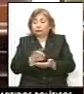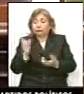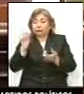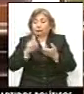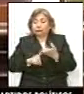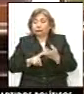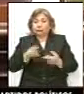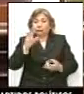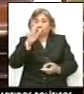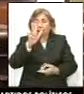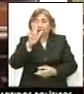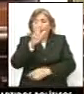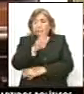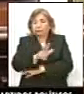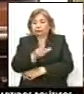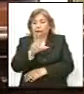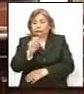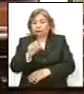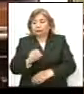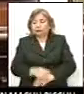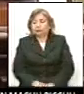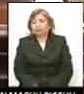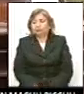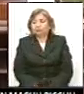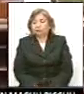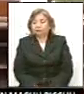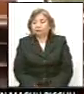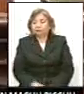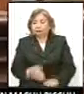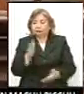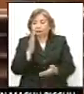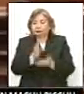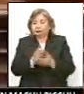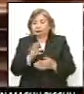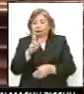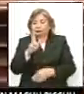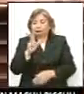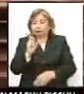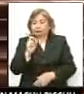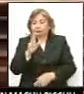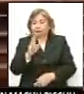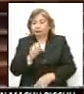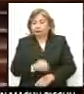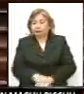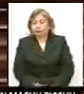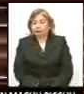las 3:30 de la tarde. Se suspende la sesión.